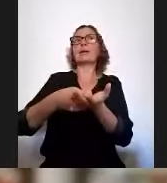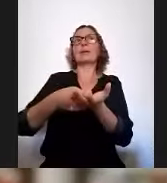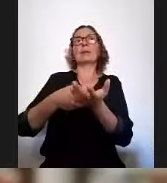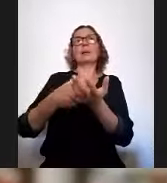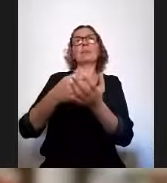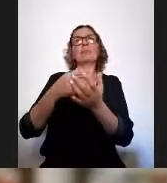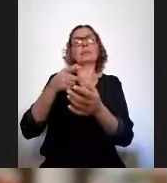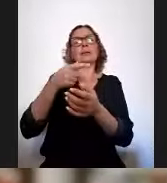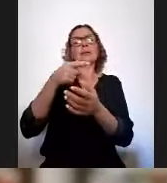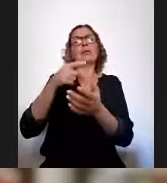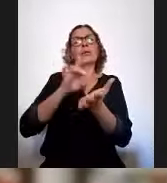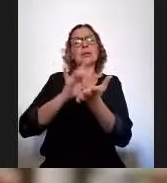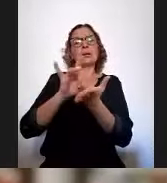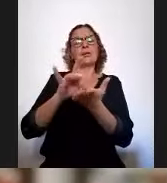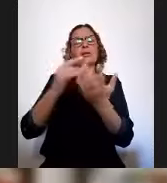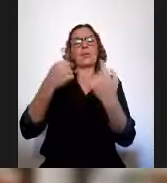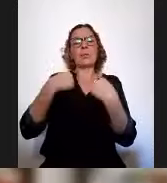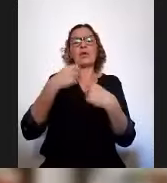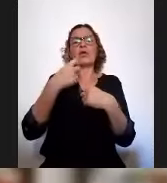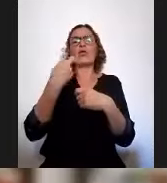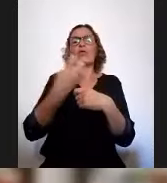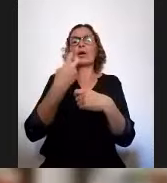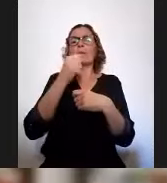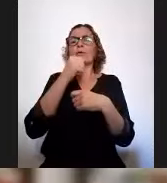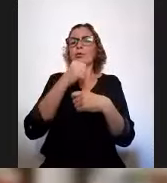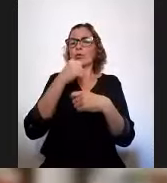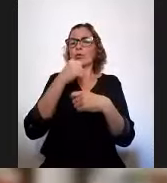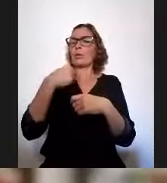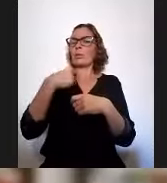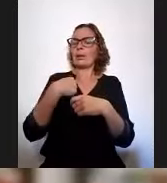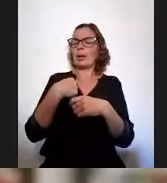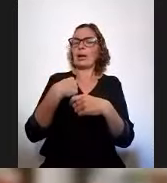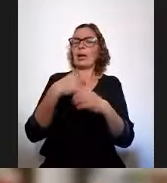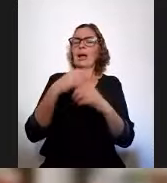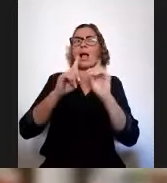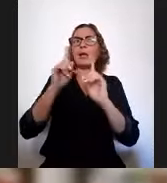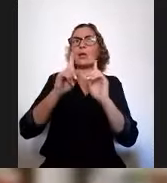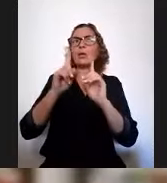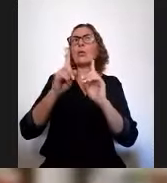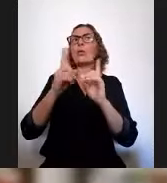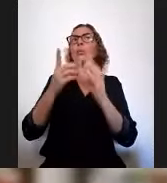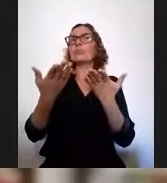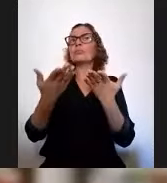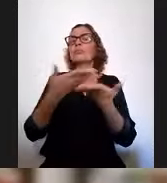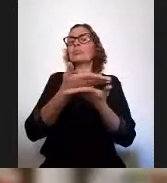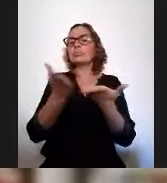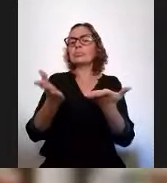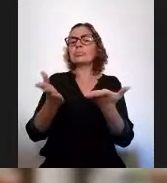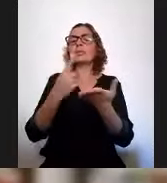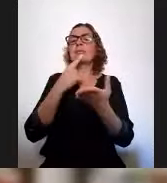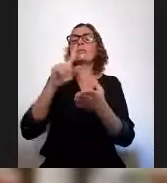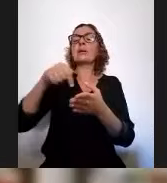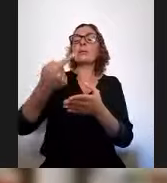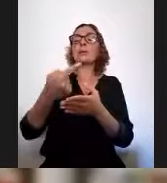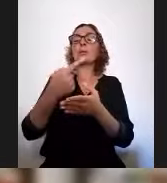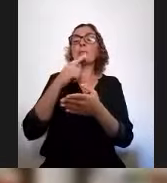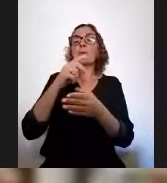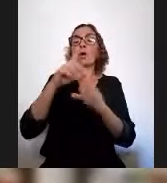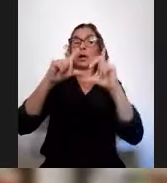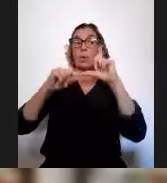nuestro producto, nuestra solución? Algunas herramientas, bueno, encuestas,